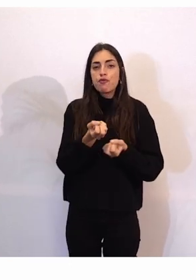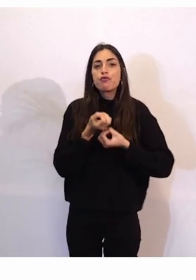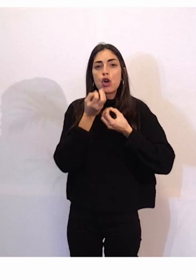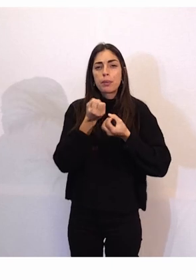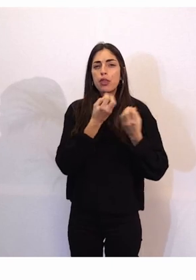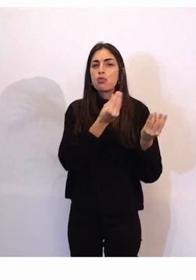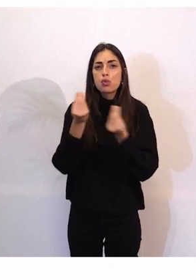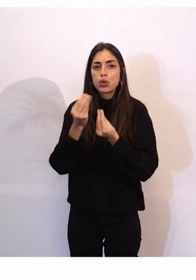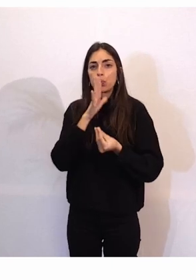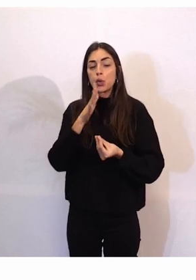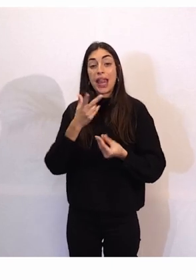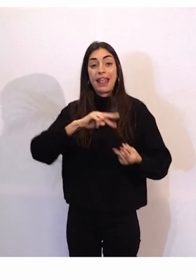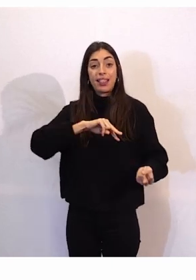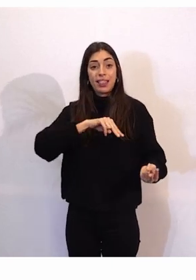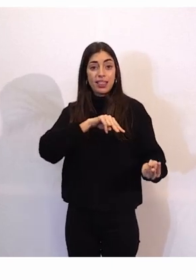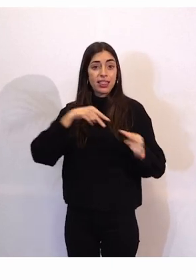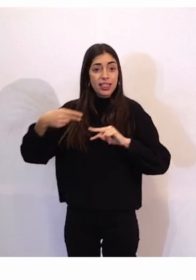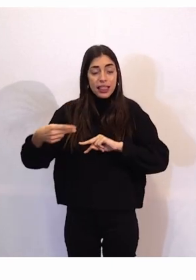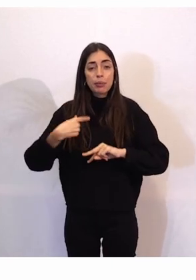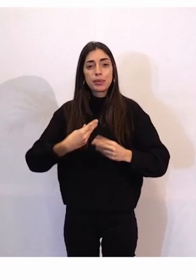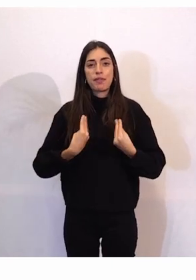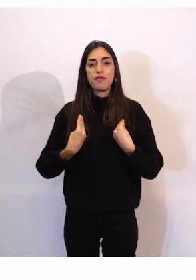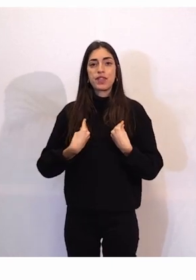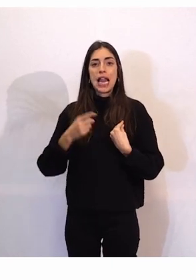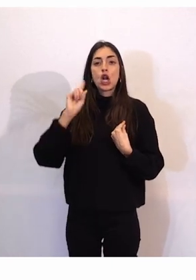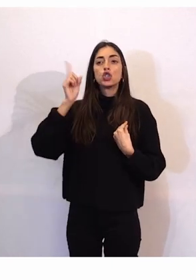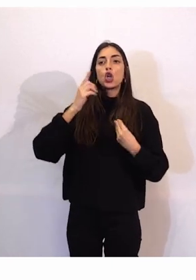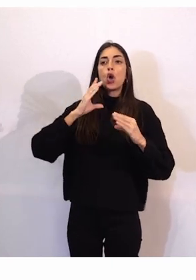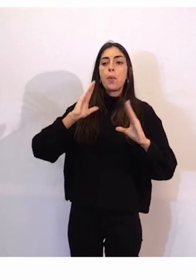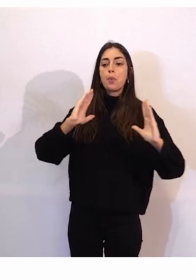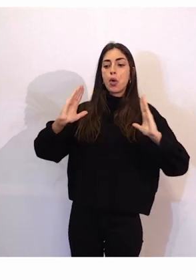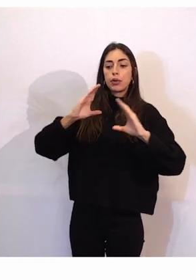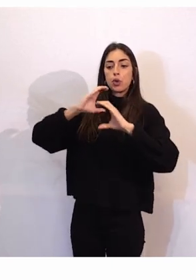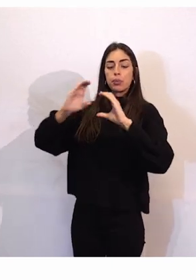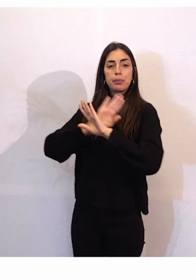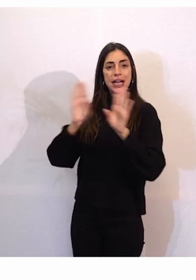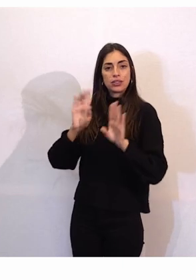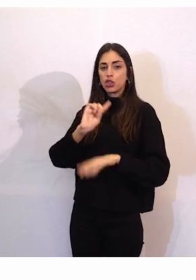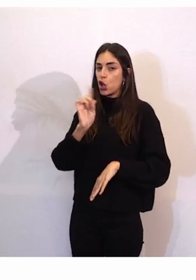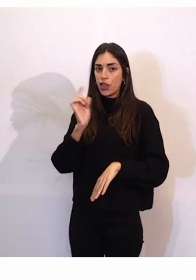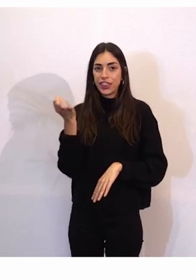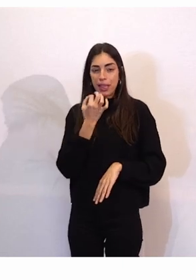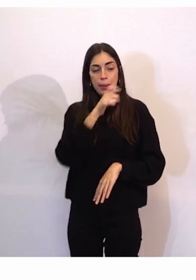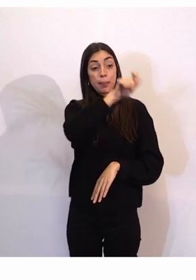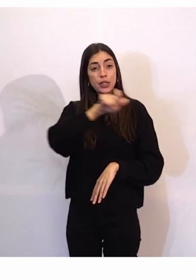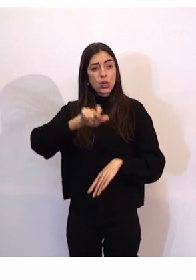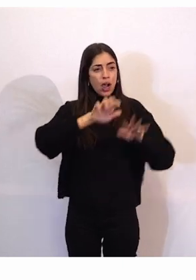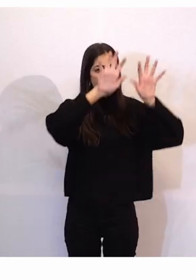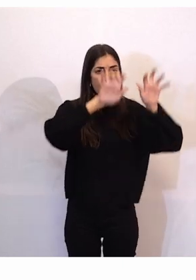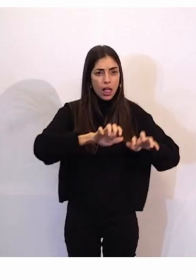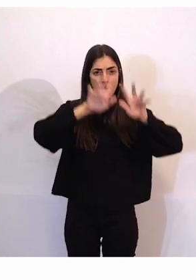vital no solo es el momento de comunicación, tiene que saber mucho de cada persona y